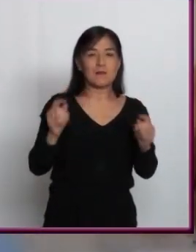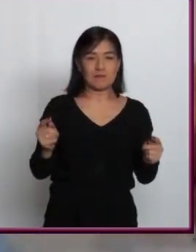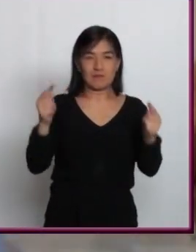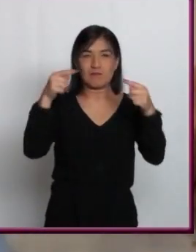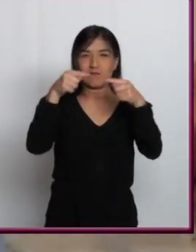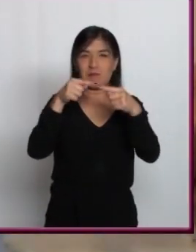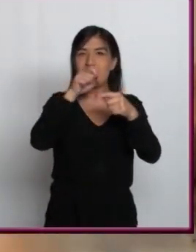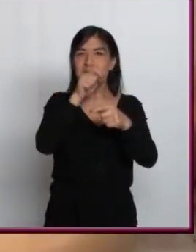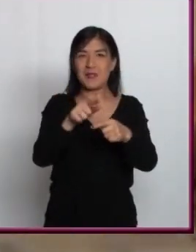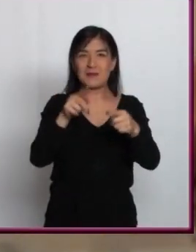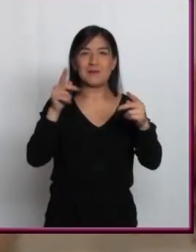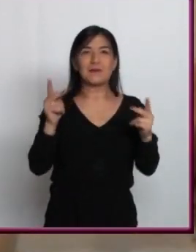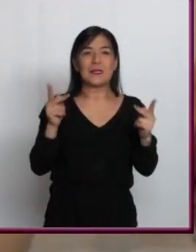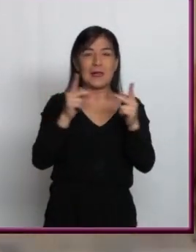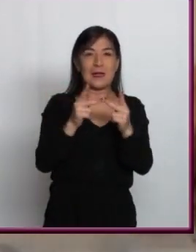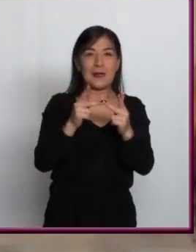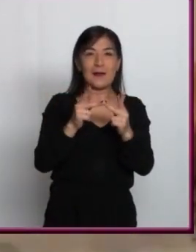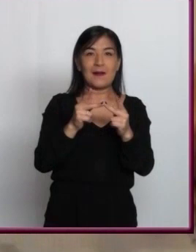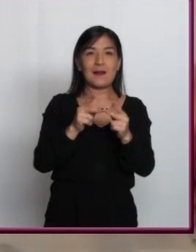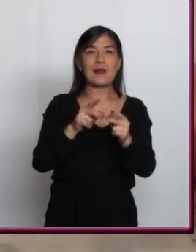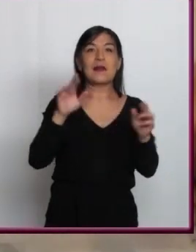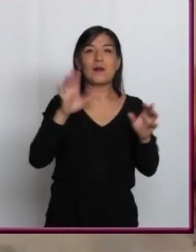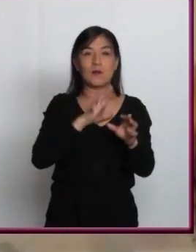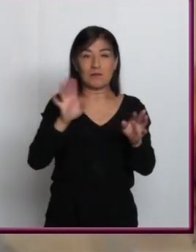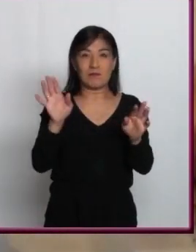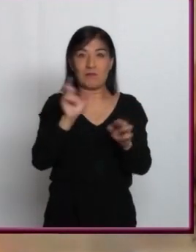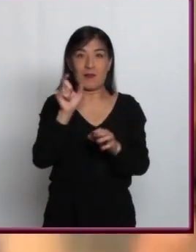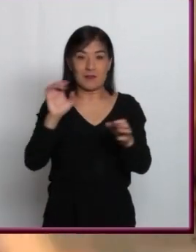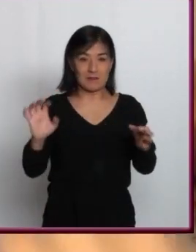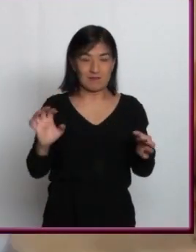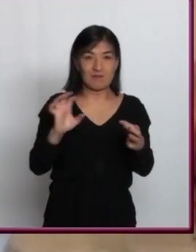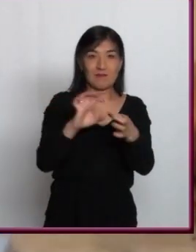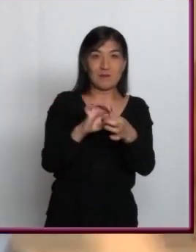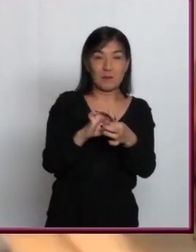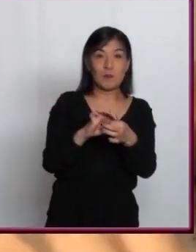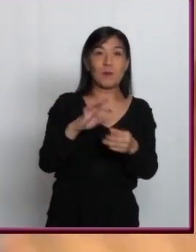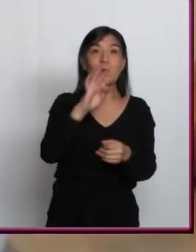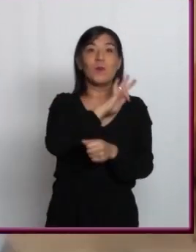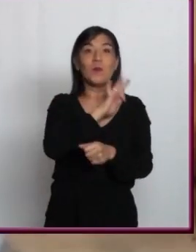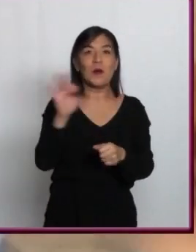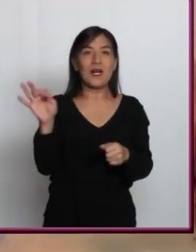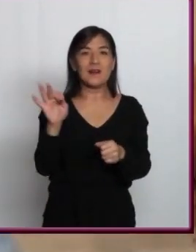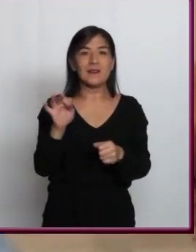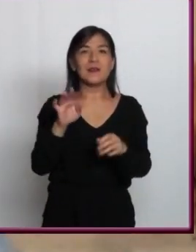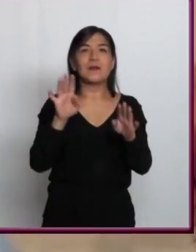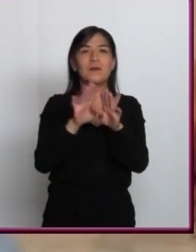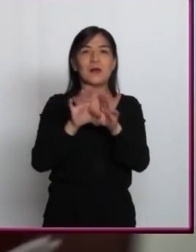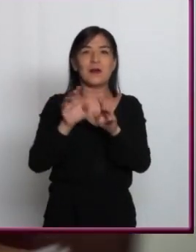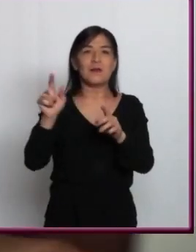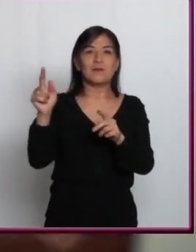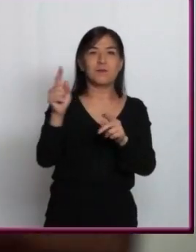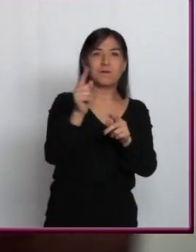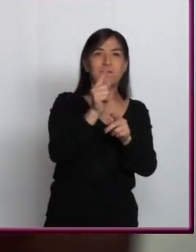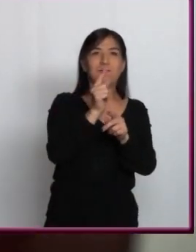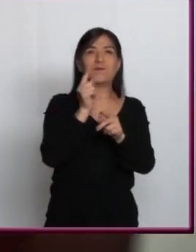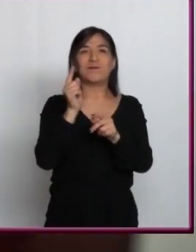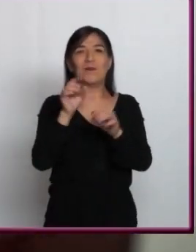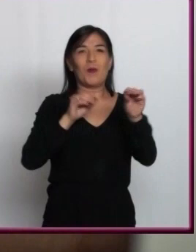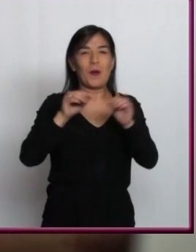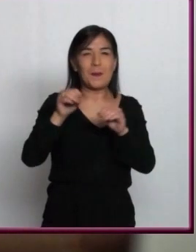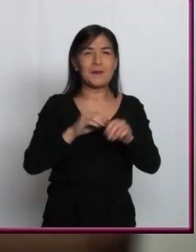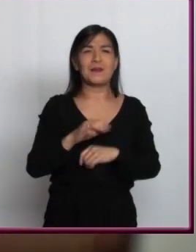pares, y estas dos se acercan demasiado, pueden producir una onda gravitacional. Oye, ¿y